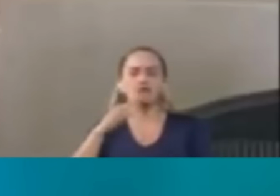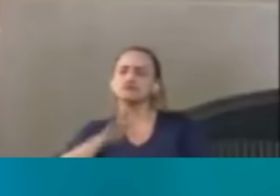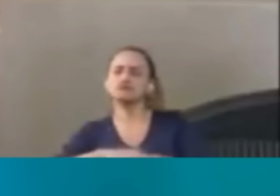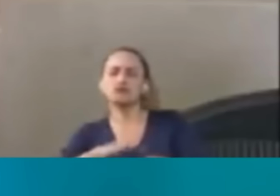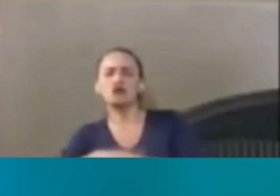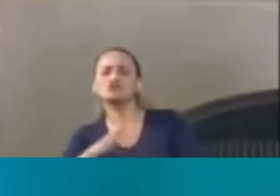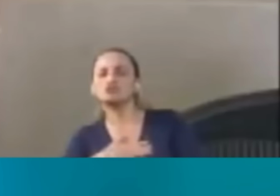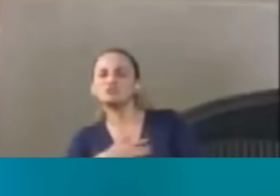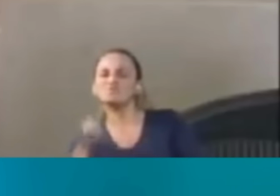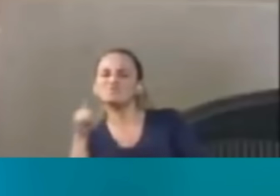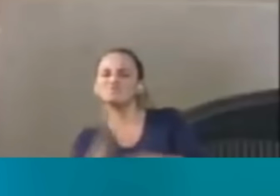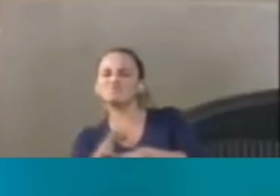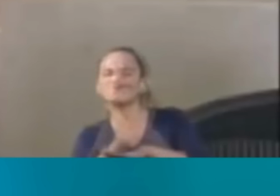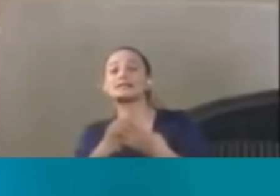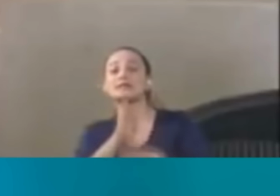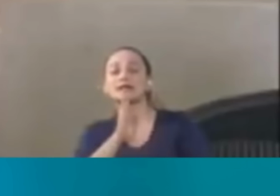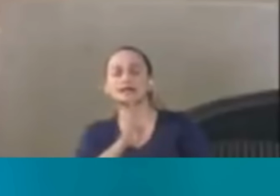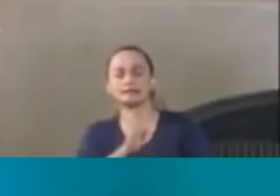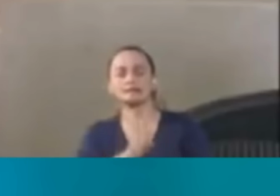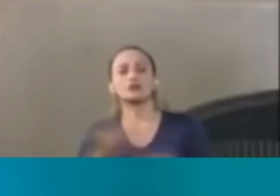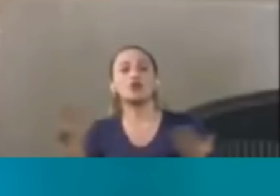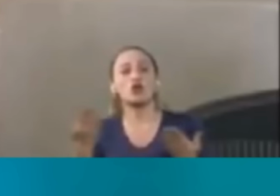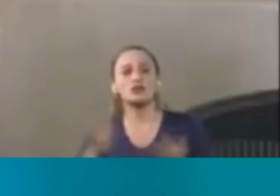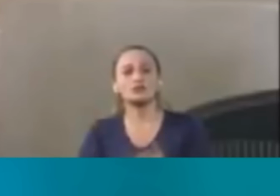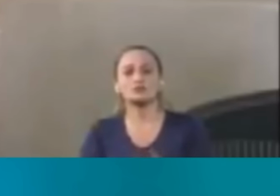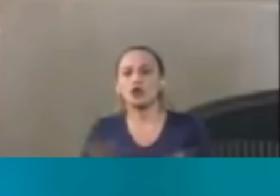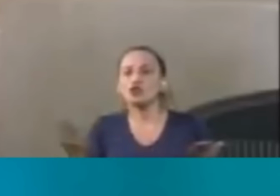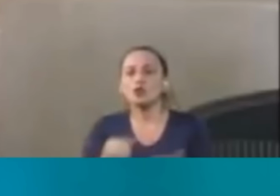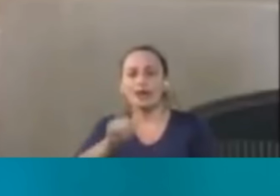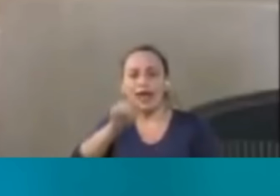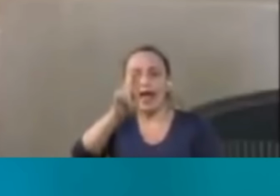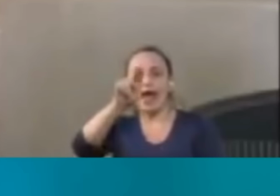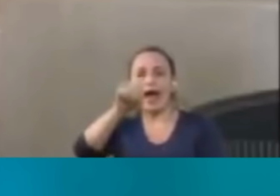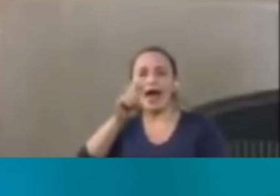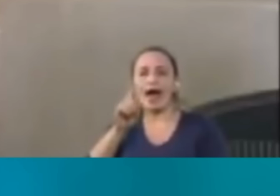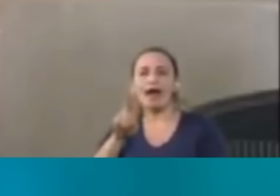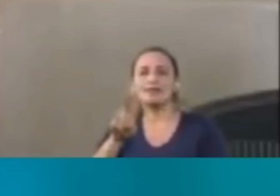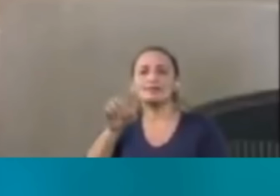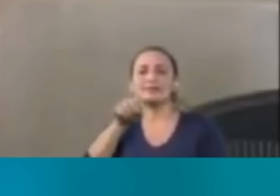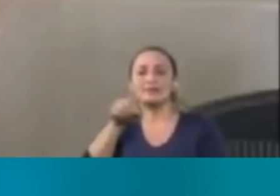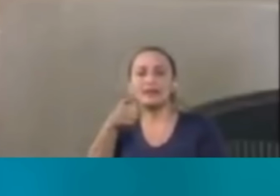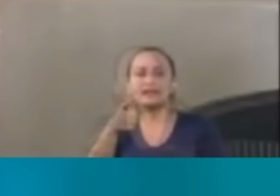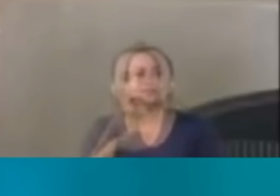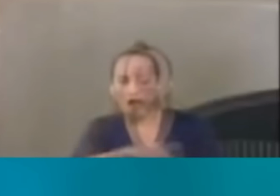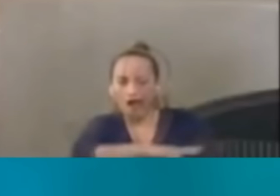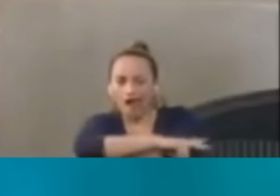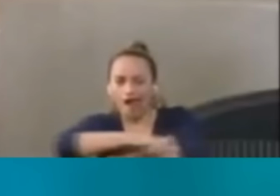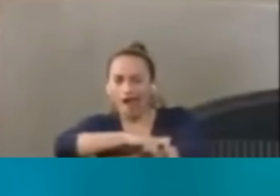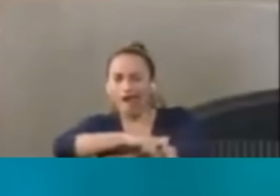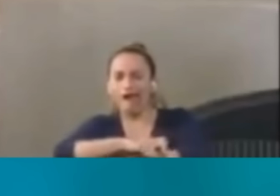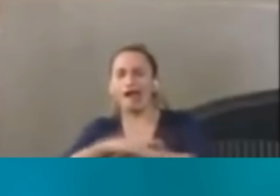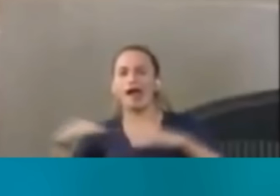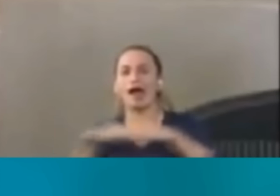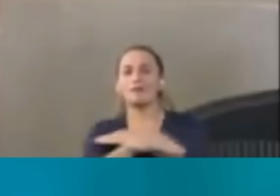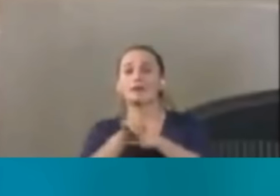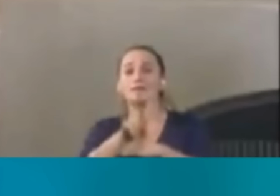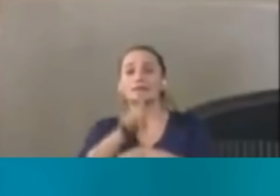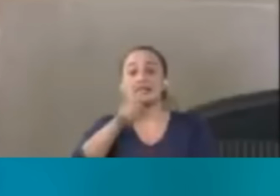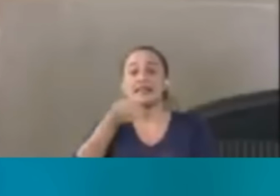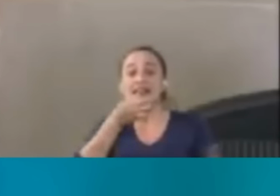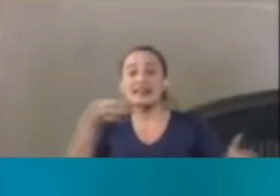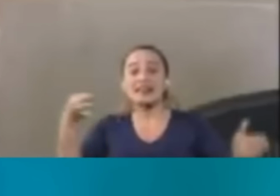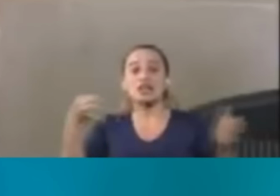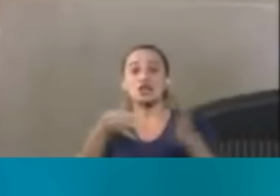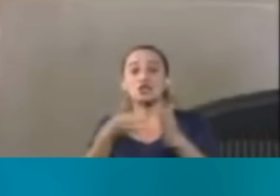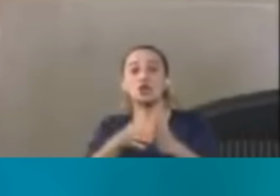el doctor, el señor Andrés Jaramillo. ¿Dónde está Andrés Jaramillo, el que se robó la avenida 26? Denunciado desde julio